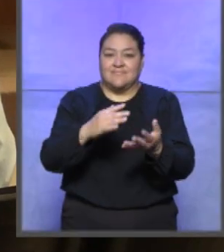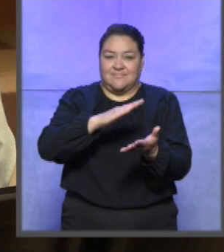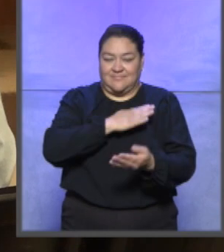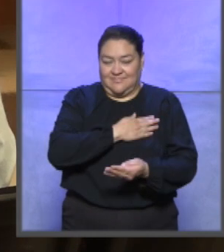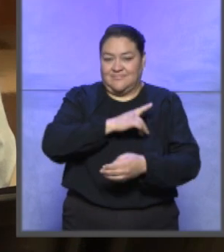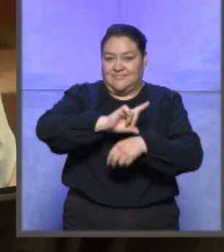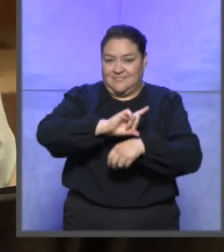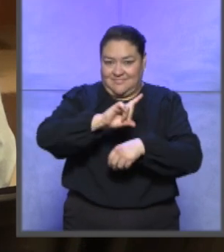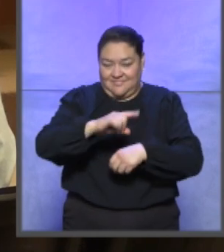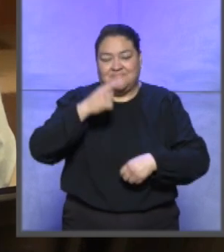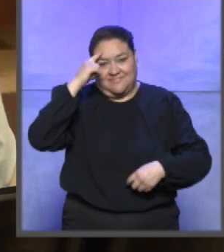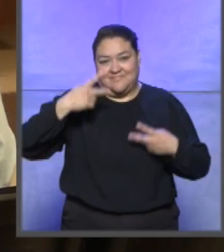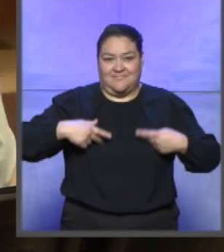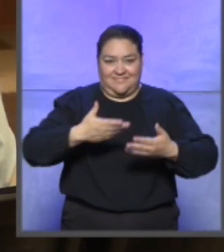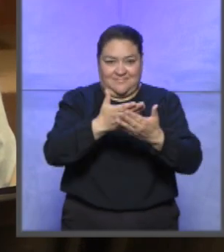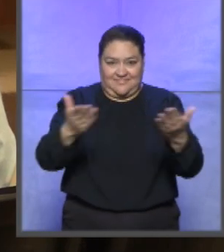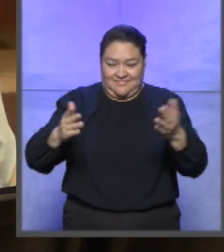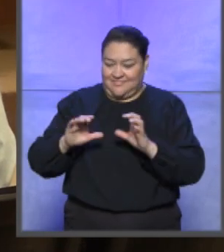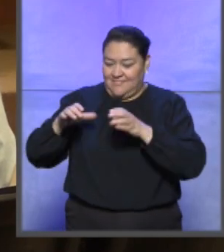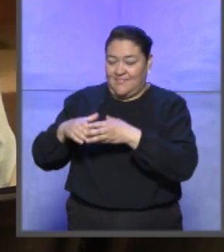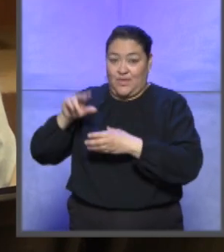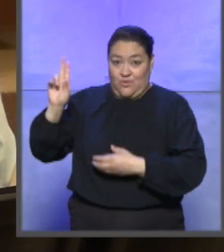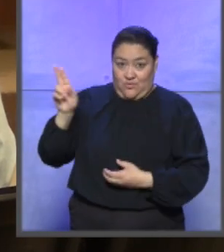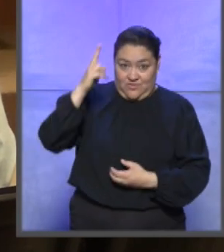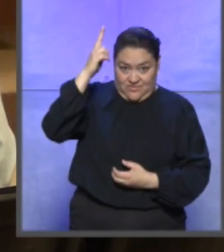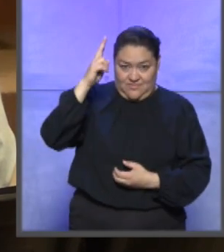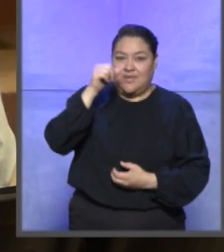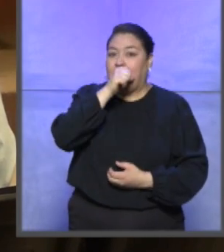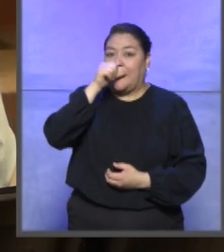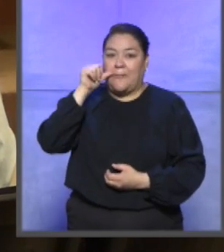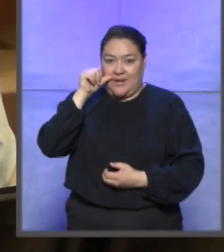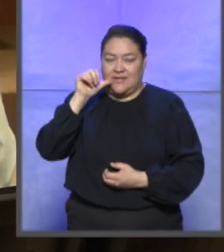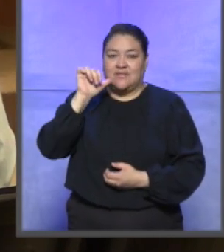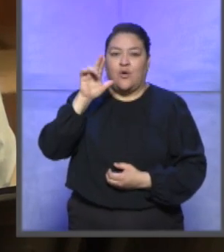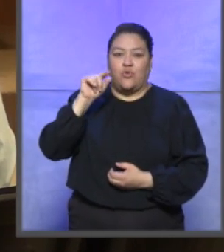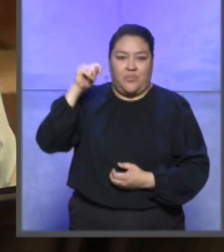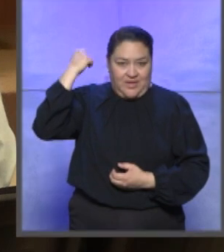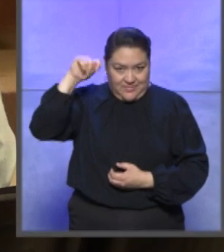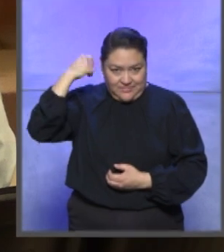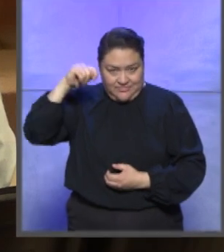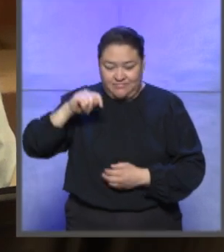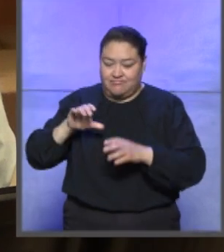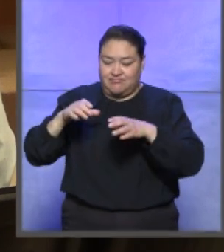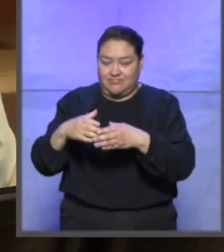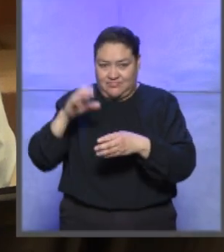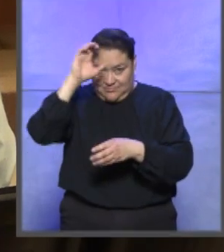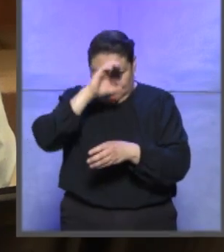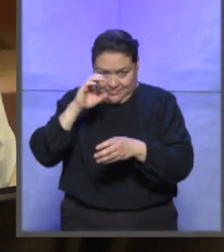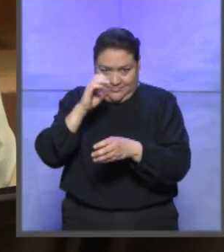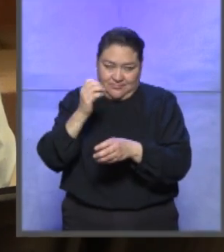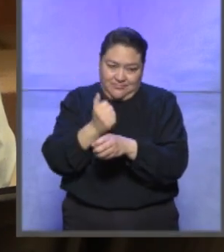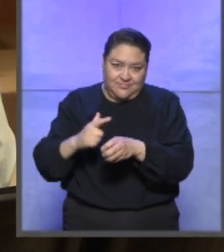Muy buenos días a todas y a todos. A nombre de la Universidad Juárez Autónoma de Tabasco y su División Académica de